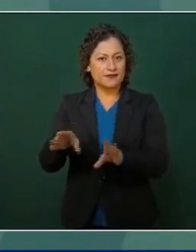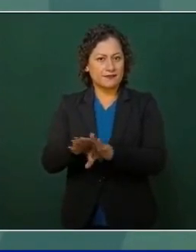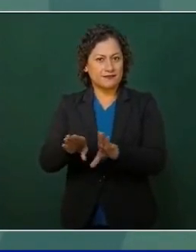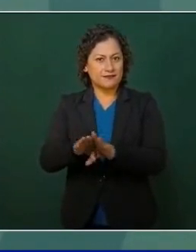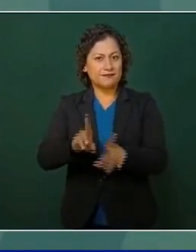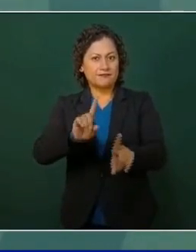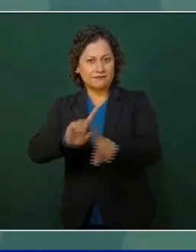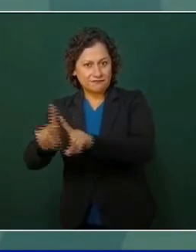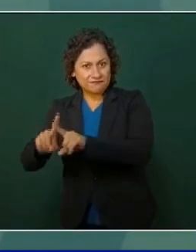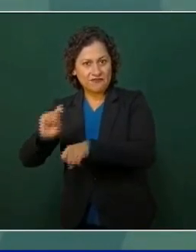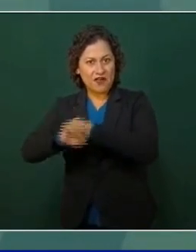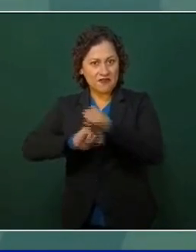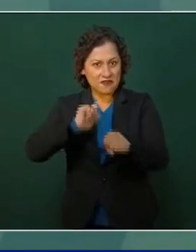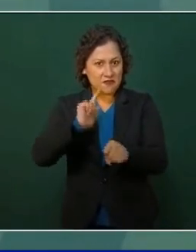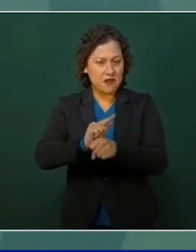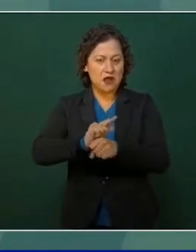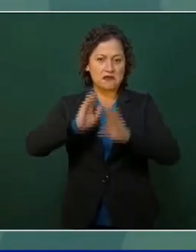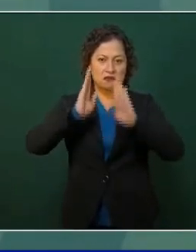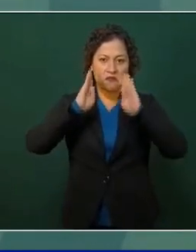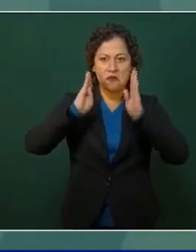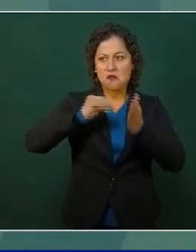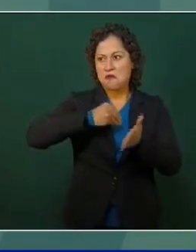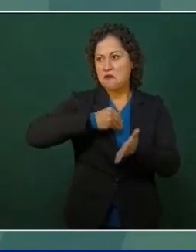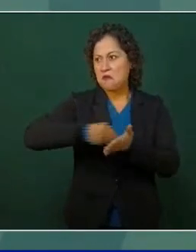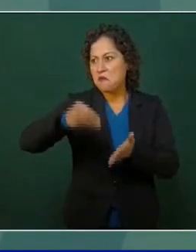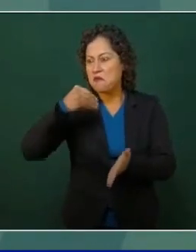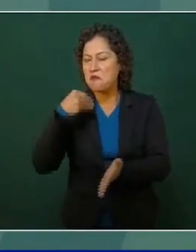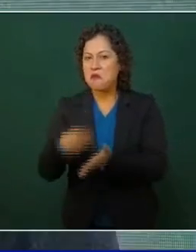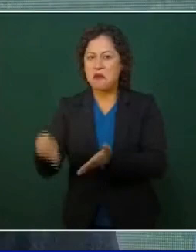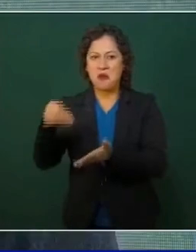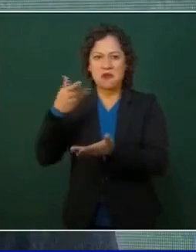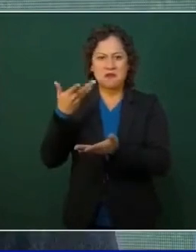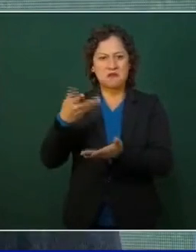cochinos, marranos.